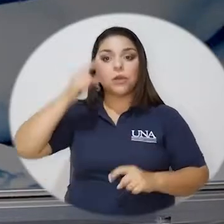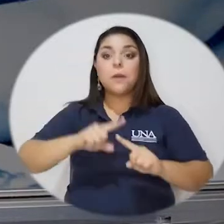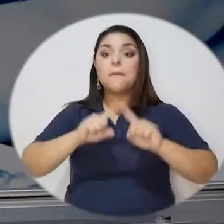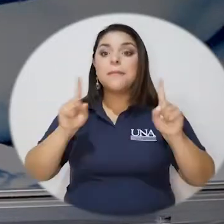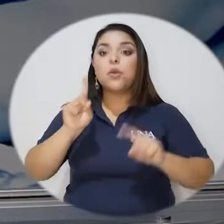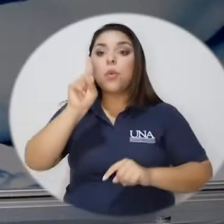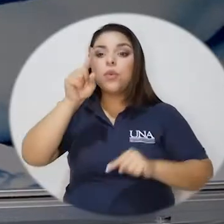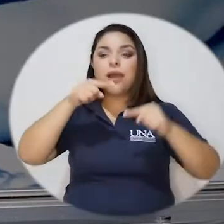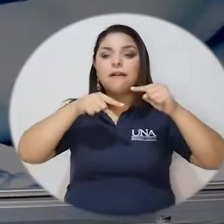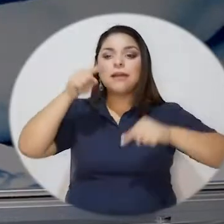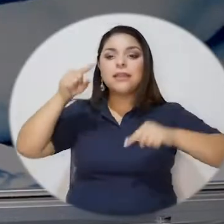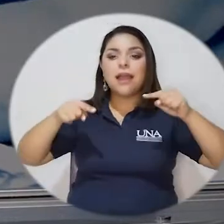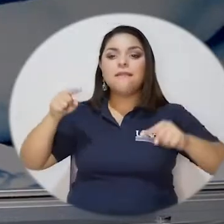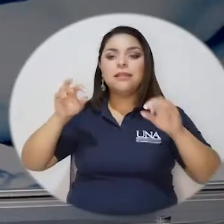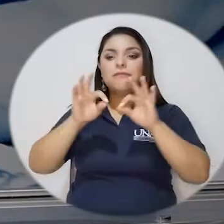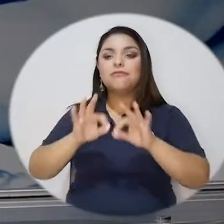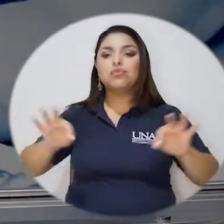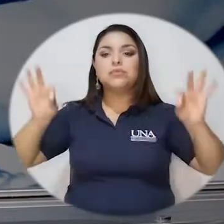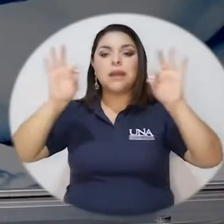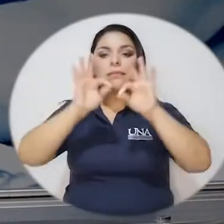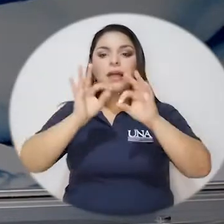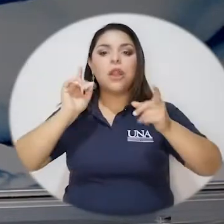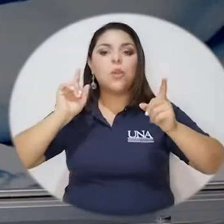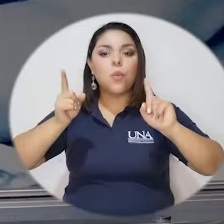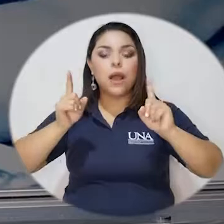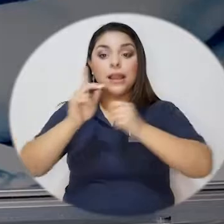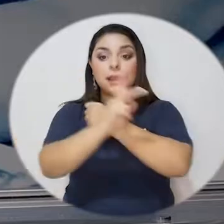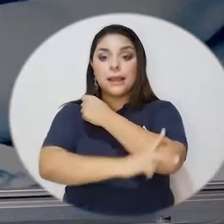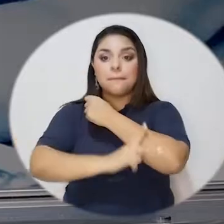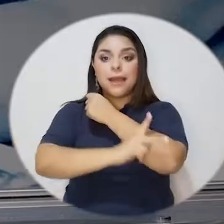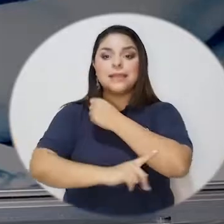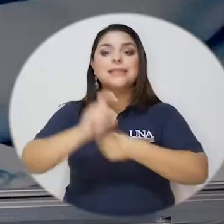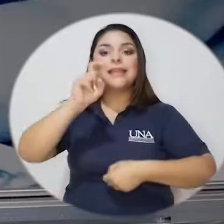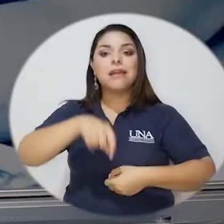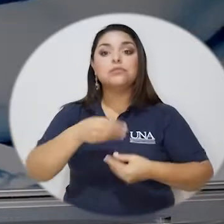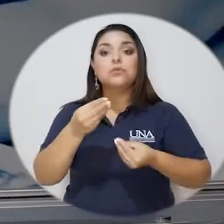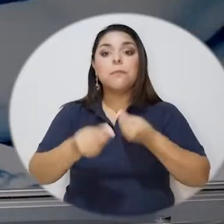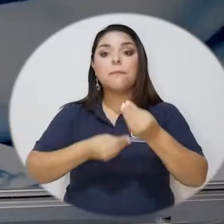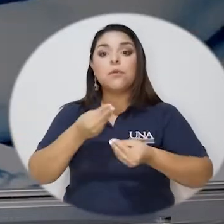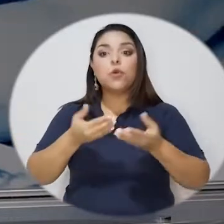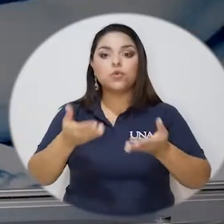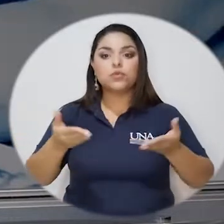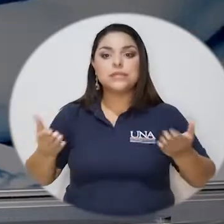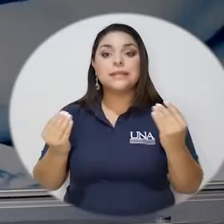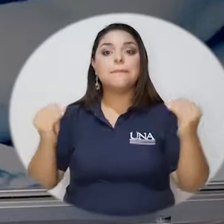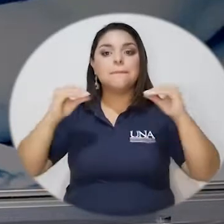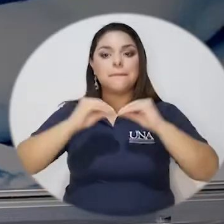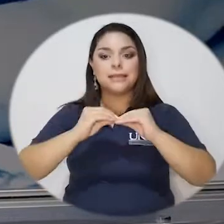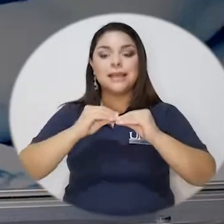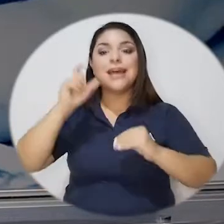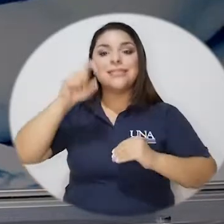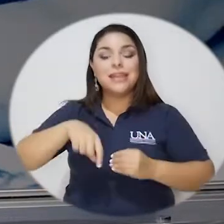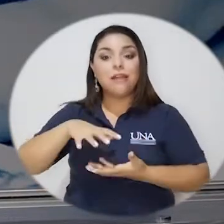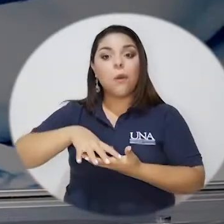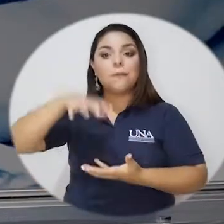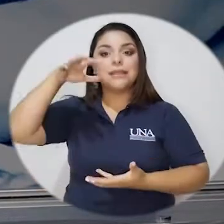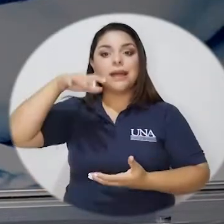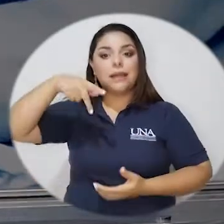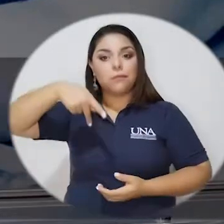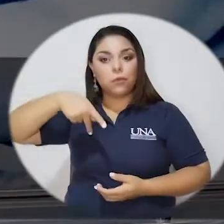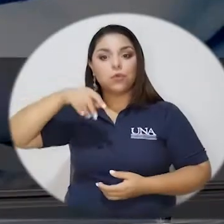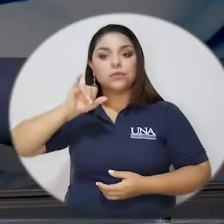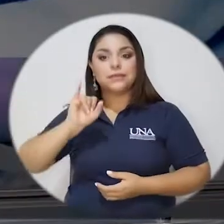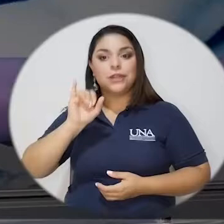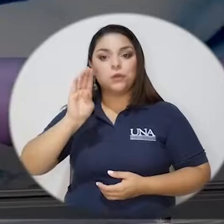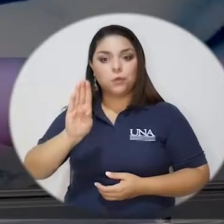gestión gubernamental. Pero hay una variable que es fundamental, que es que en el país debemos producir más. Tiene que